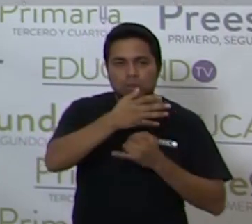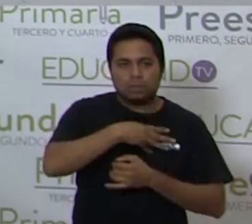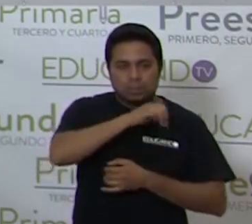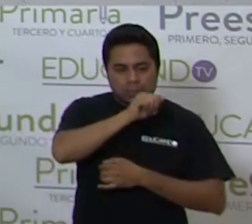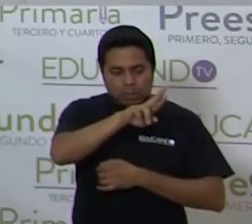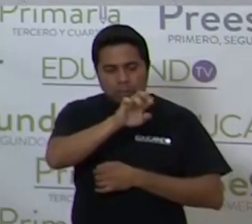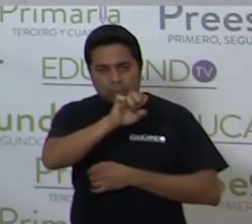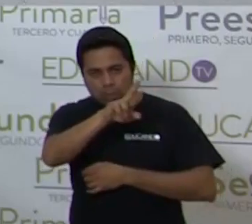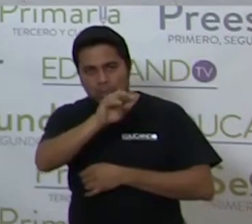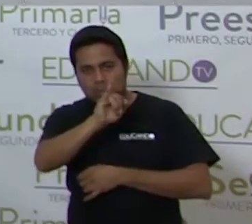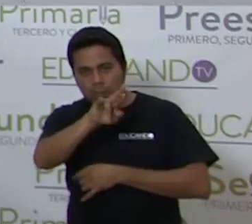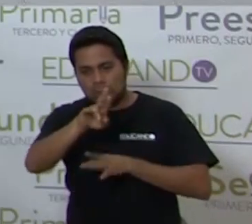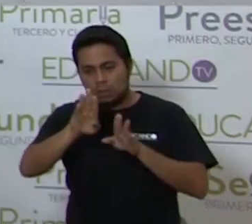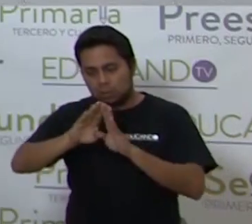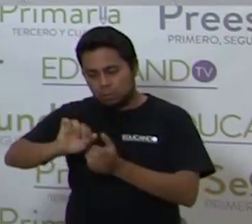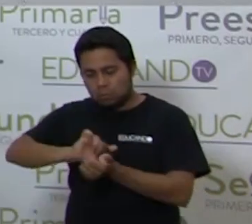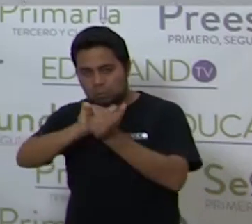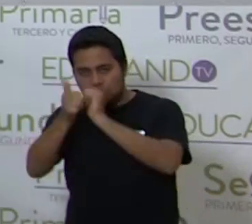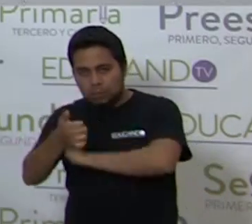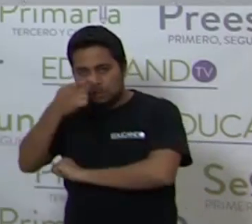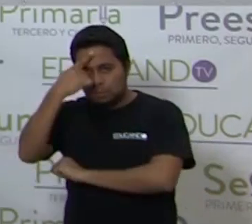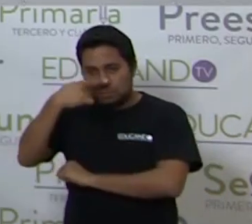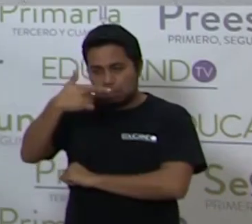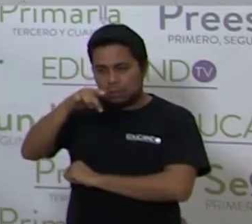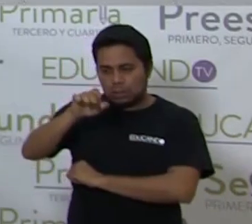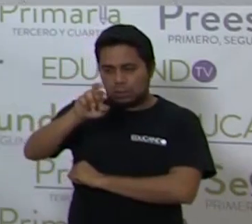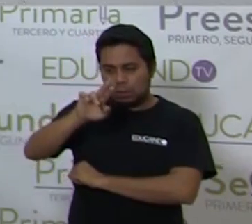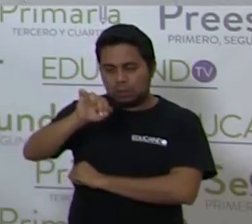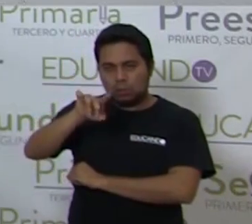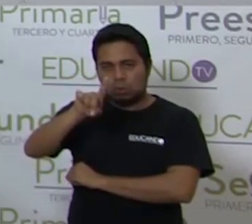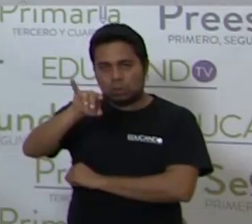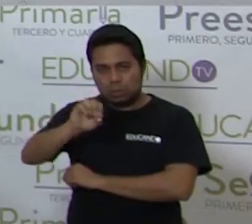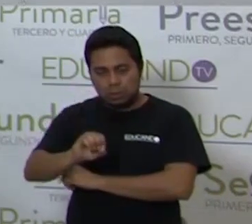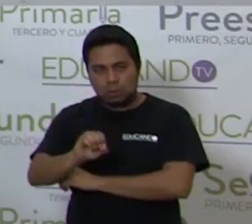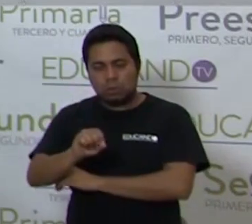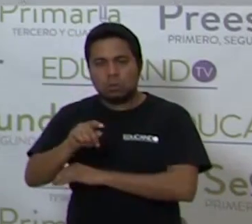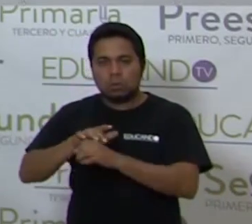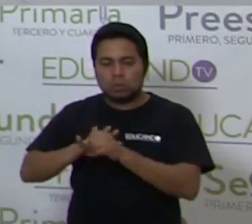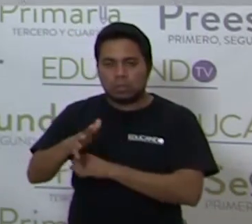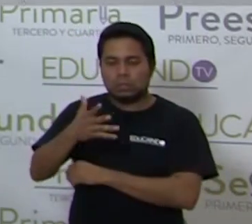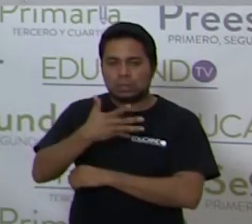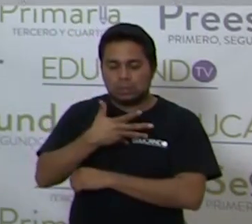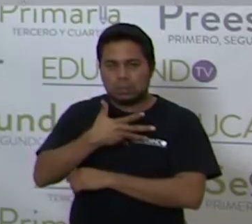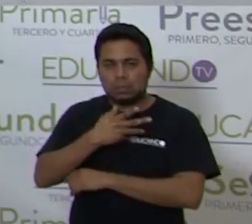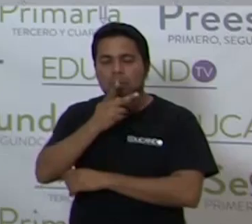de transformarlo, convertirlo a que es el gerundio, vamos a tener lo